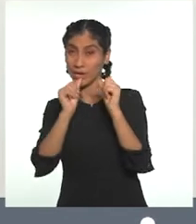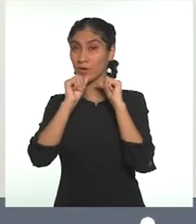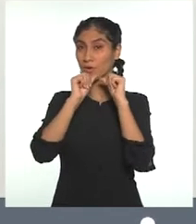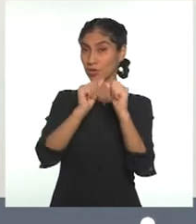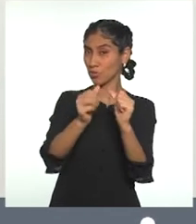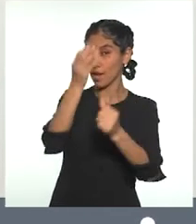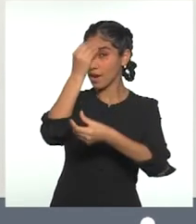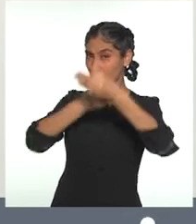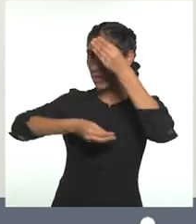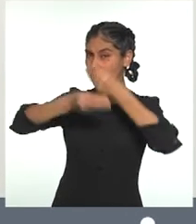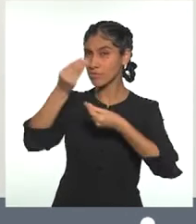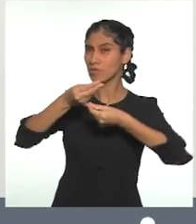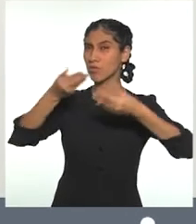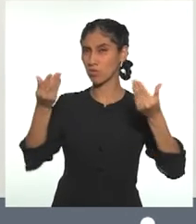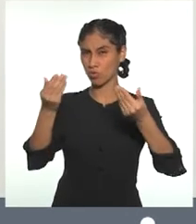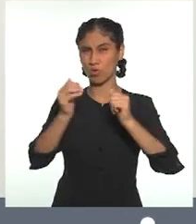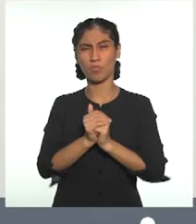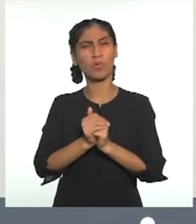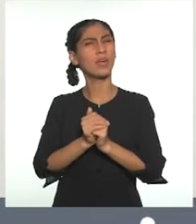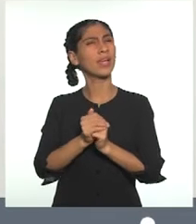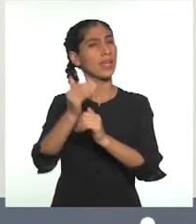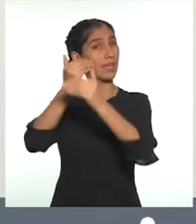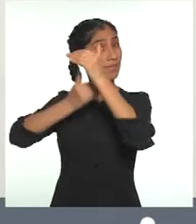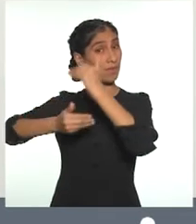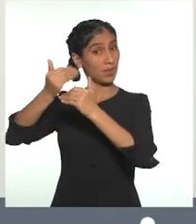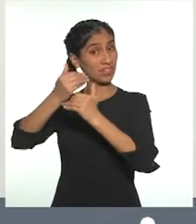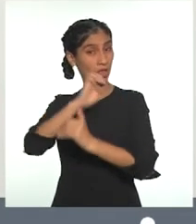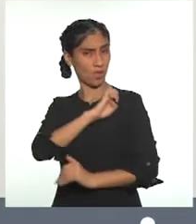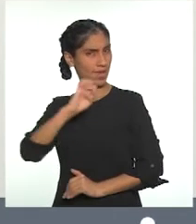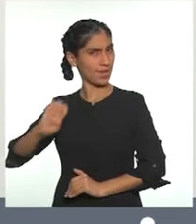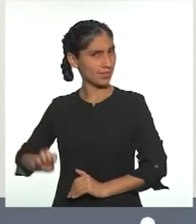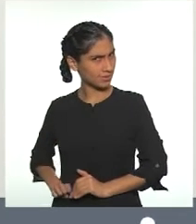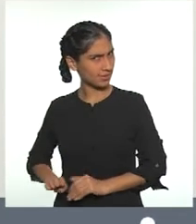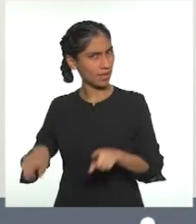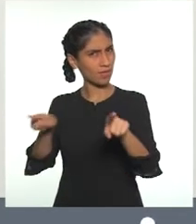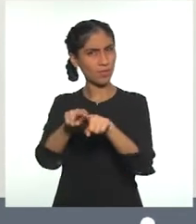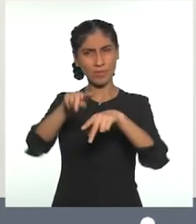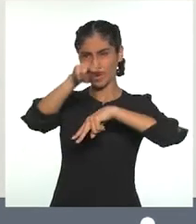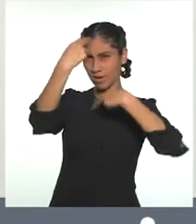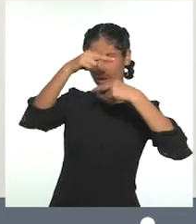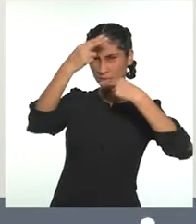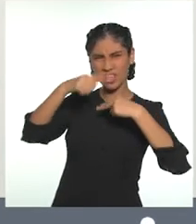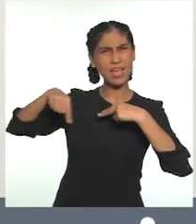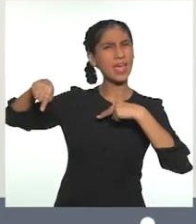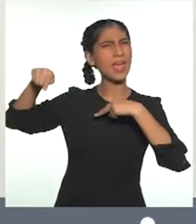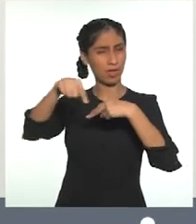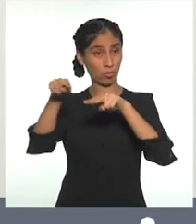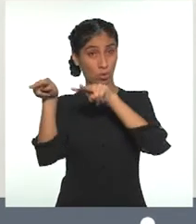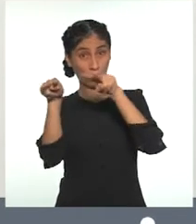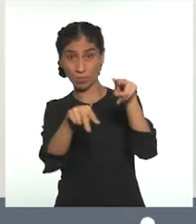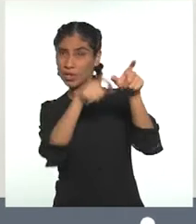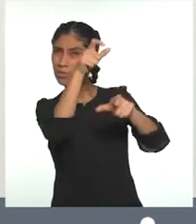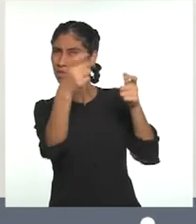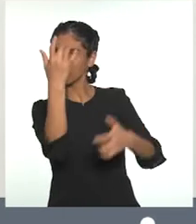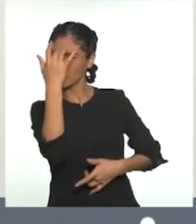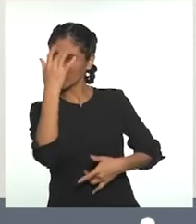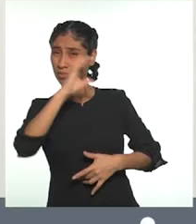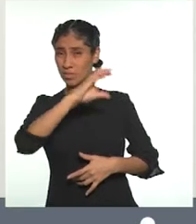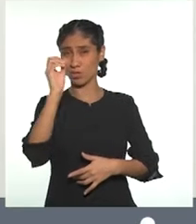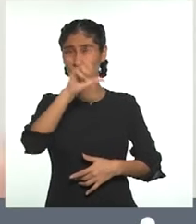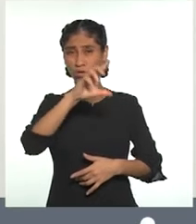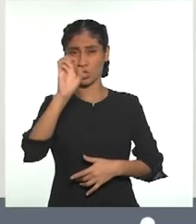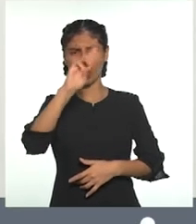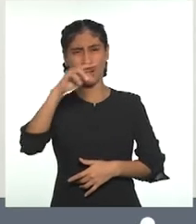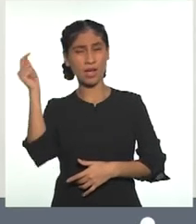para seguir conociendo las acciones que siguieron el gobierno y la prensa ante la pandemia del cólera en la década